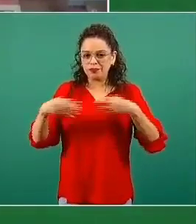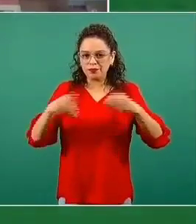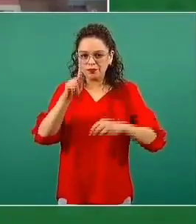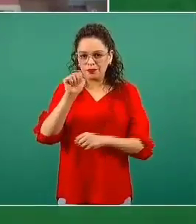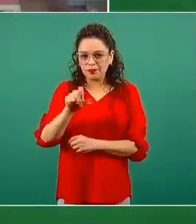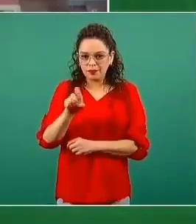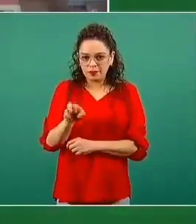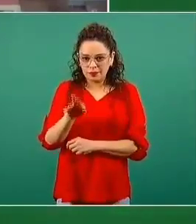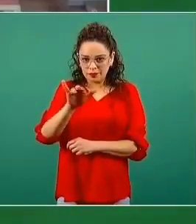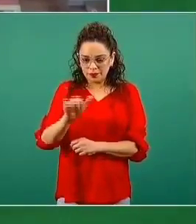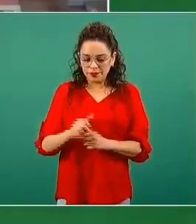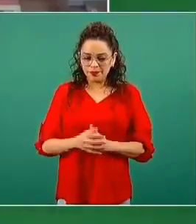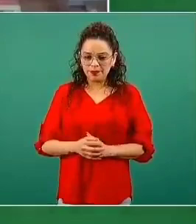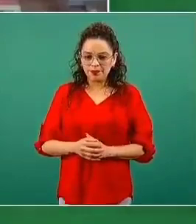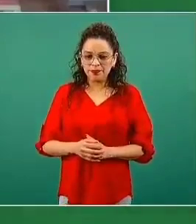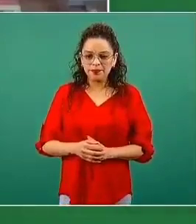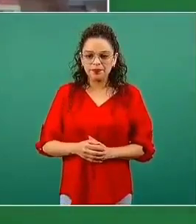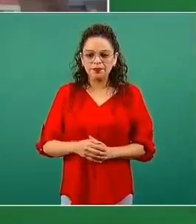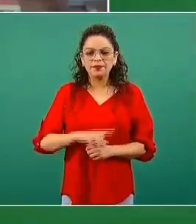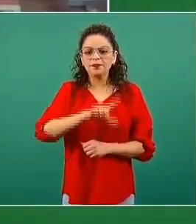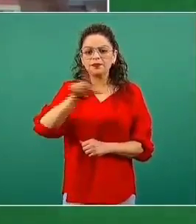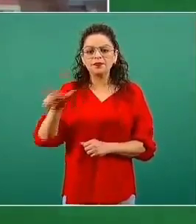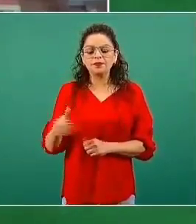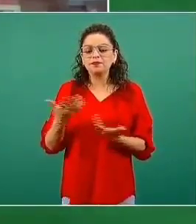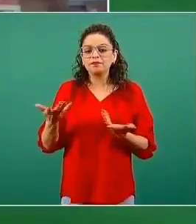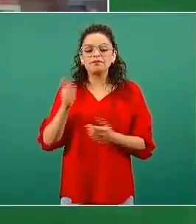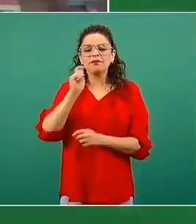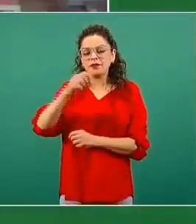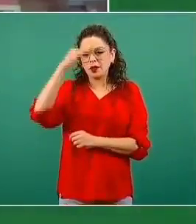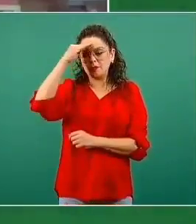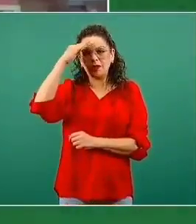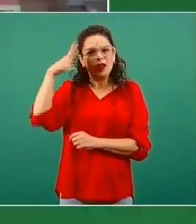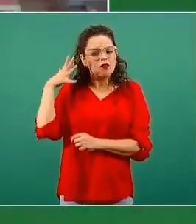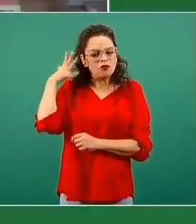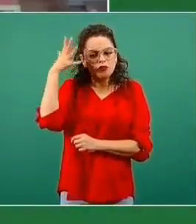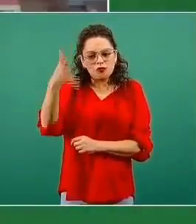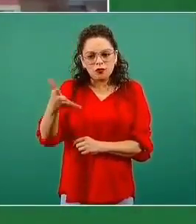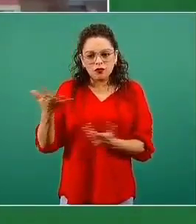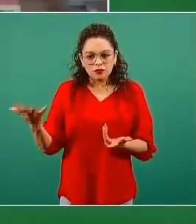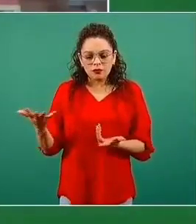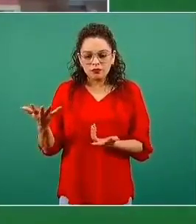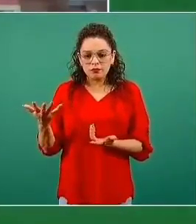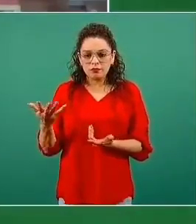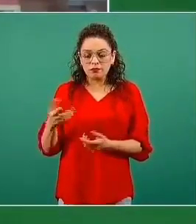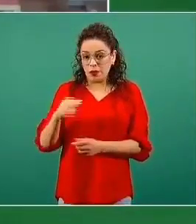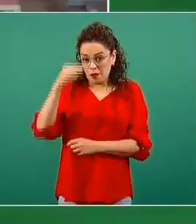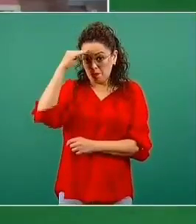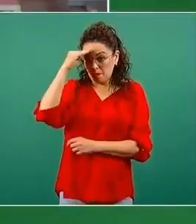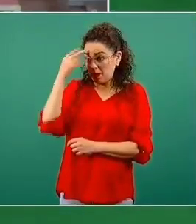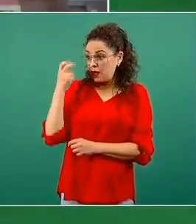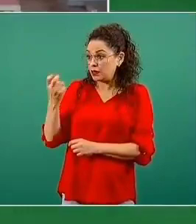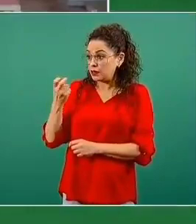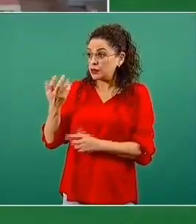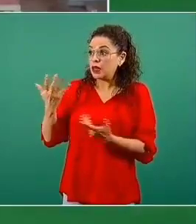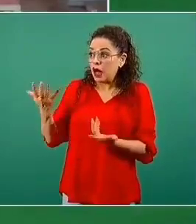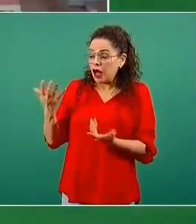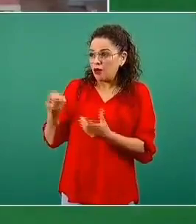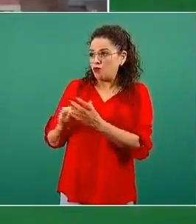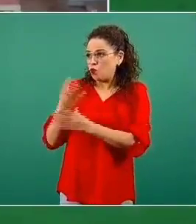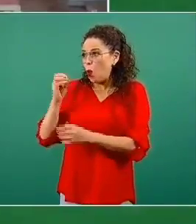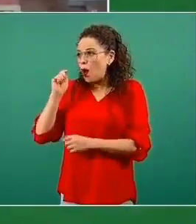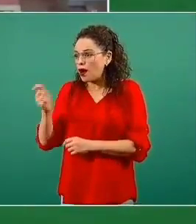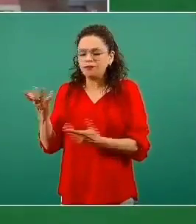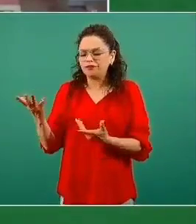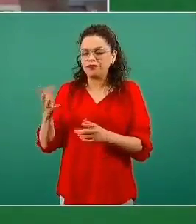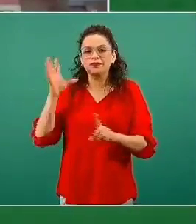siguiente? Bueno, a futuro, vivimos una situación inédita que nos devela continuamente